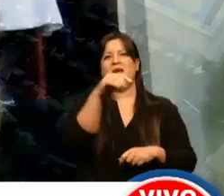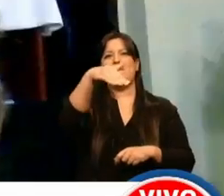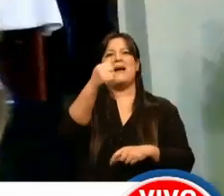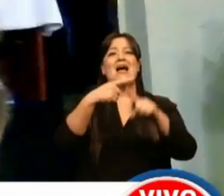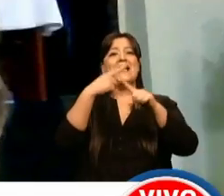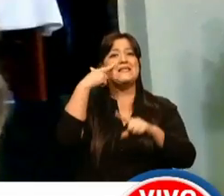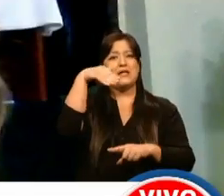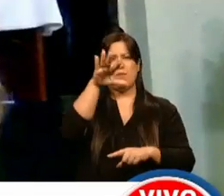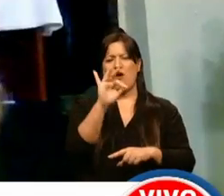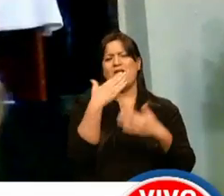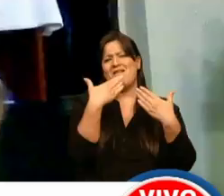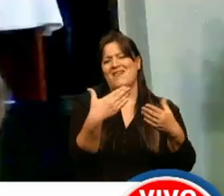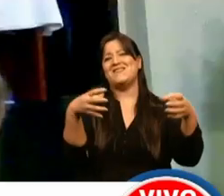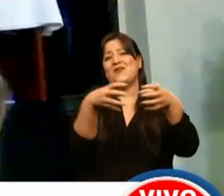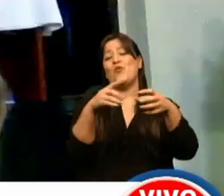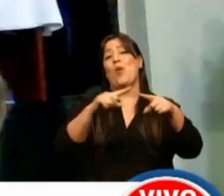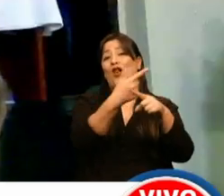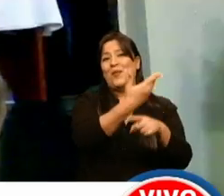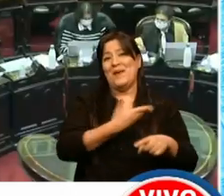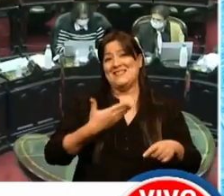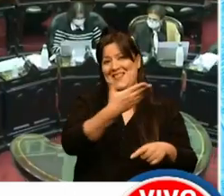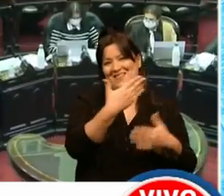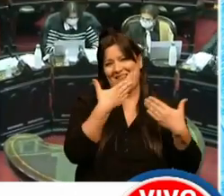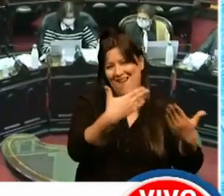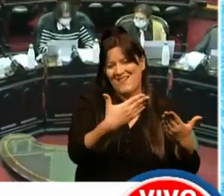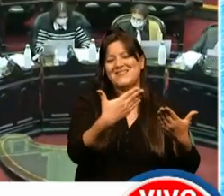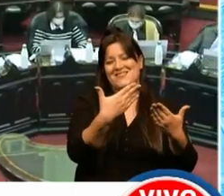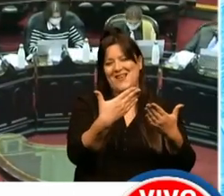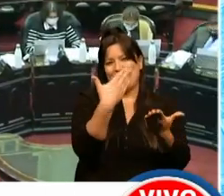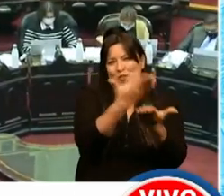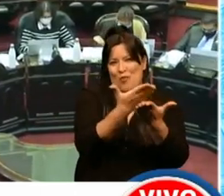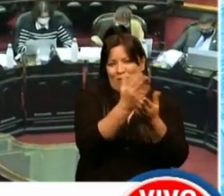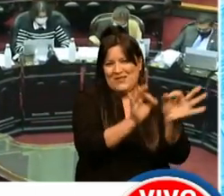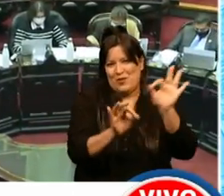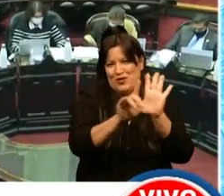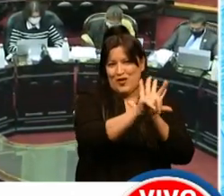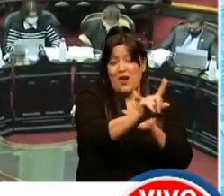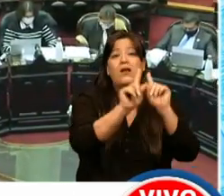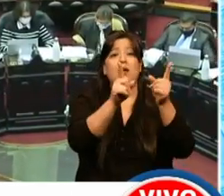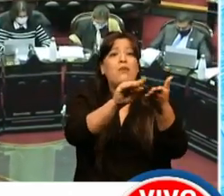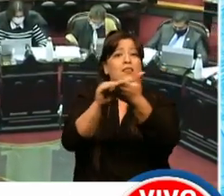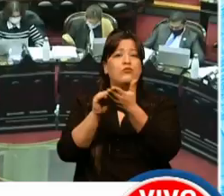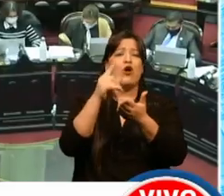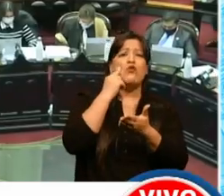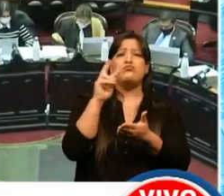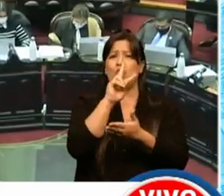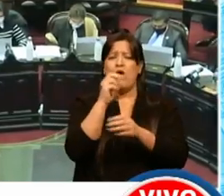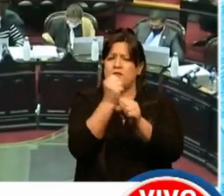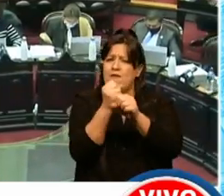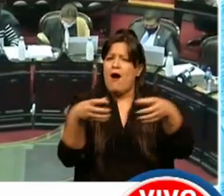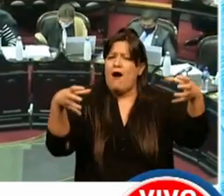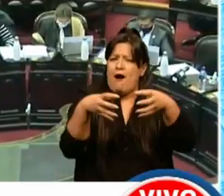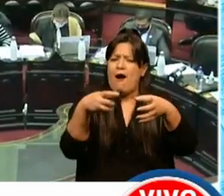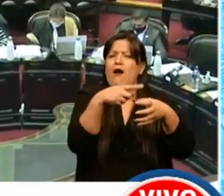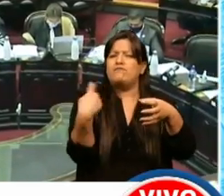presidente del bloque por la iniciativa y también a las diputadas y diputados que trabajaron en este proyecto y